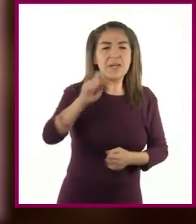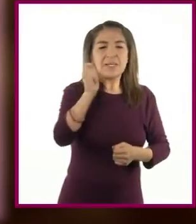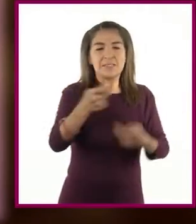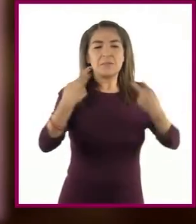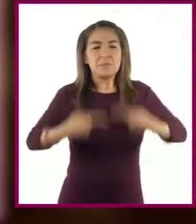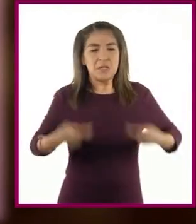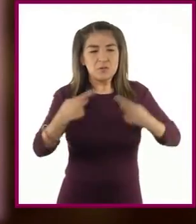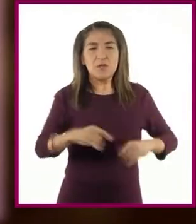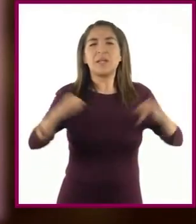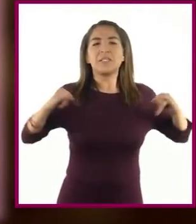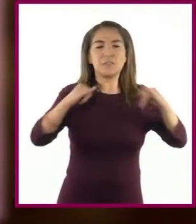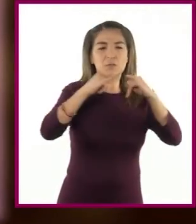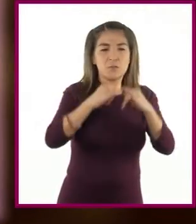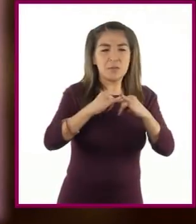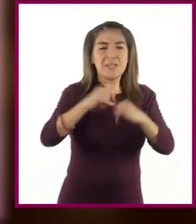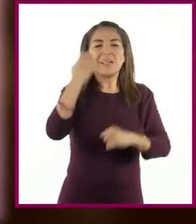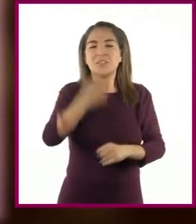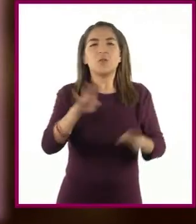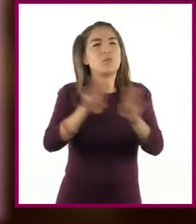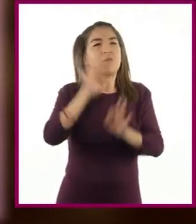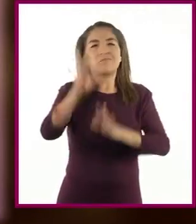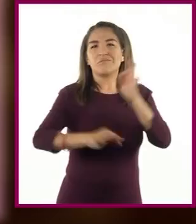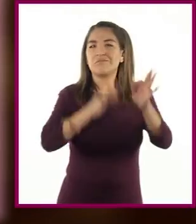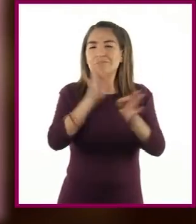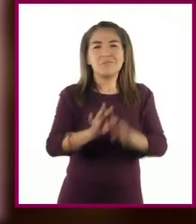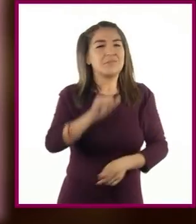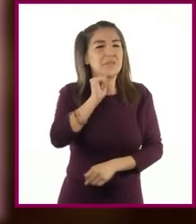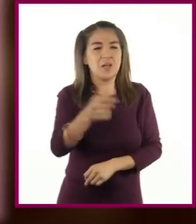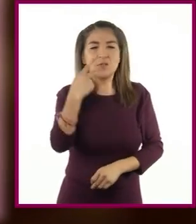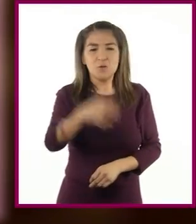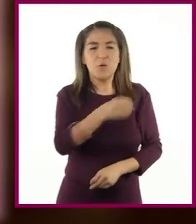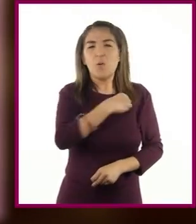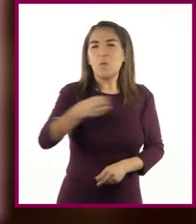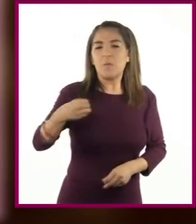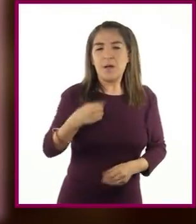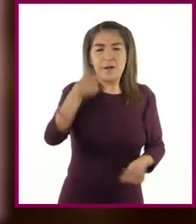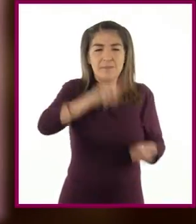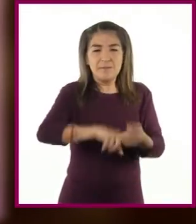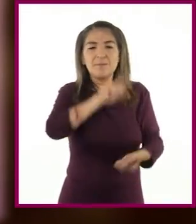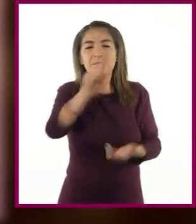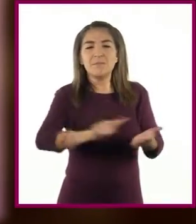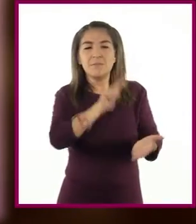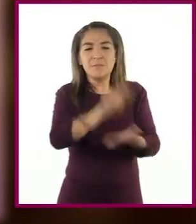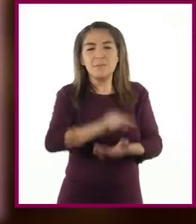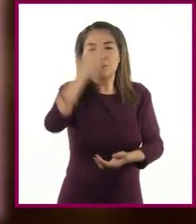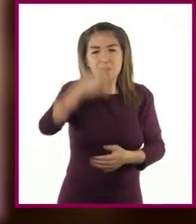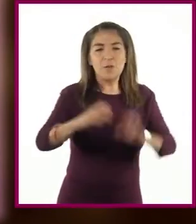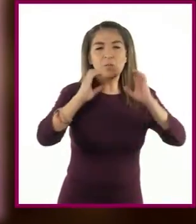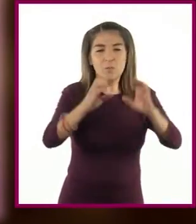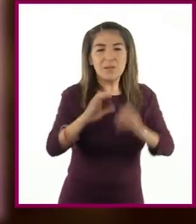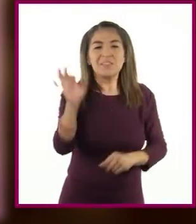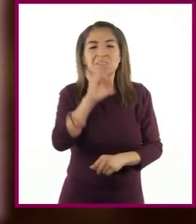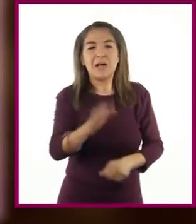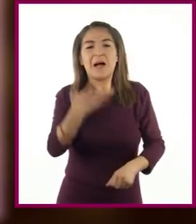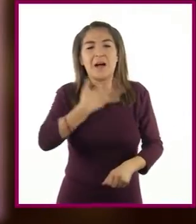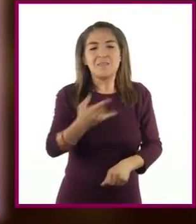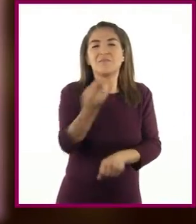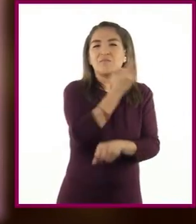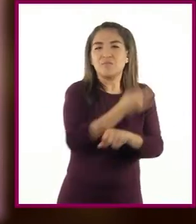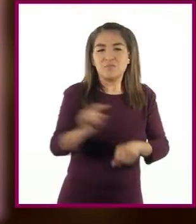personas e instituciones que no están cumpliendo con sus obligaciones en el marco de las leyes que cuidan que no se cometan